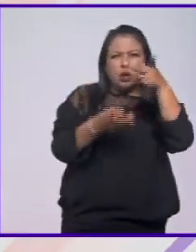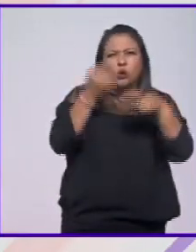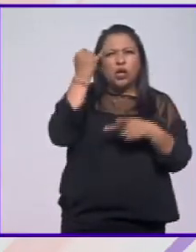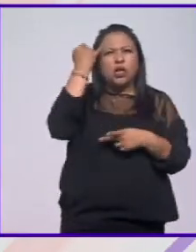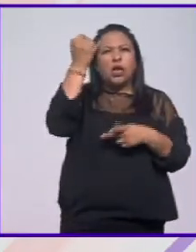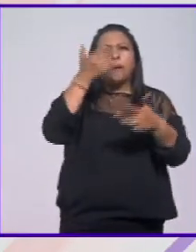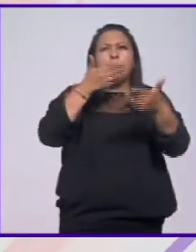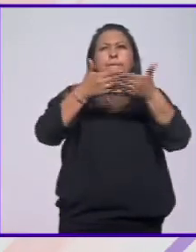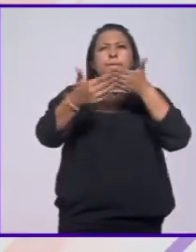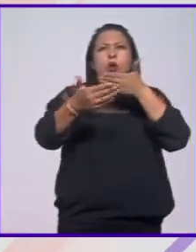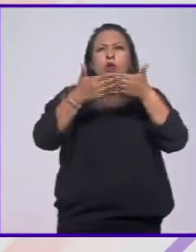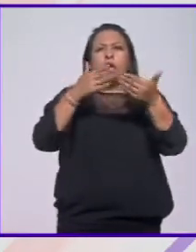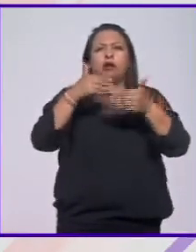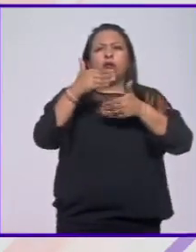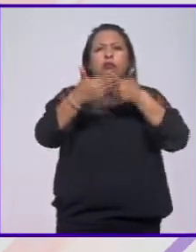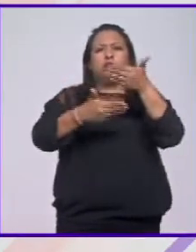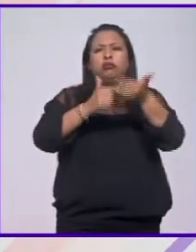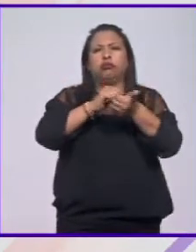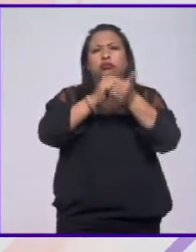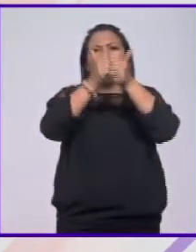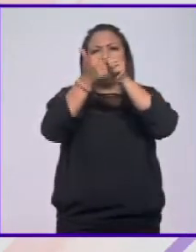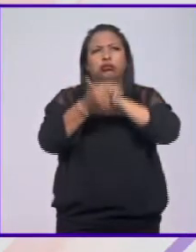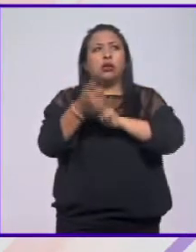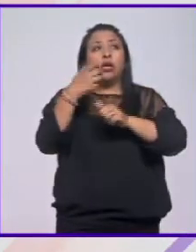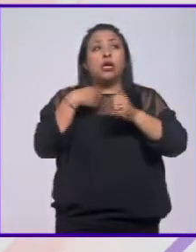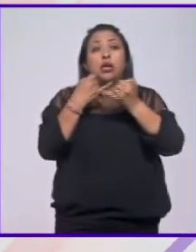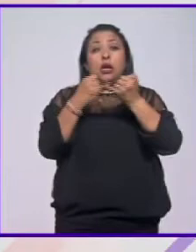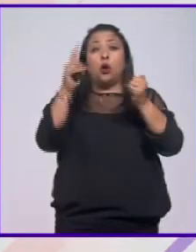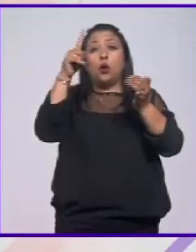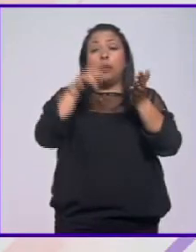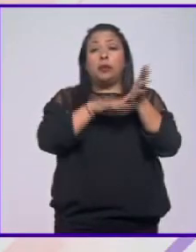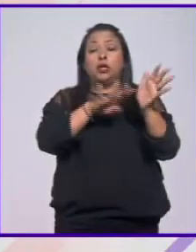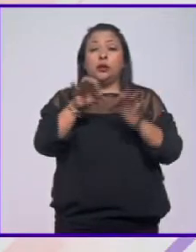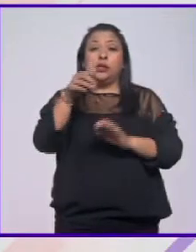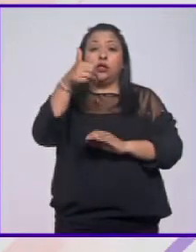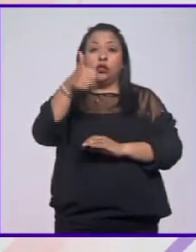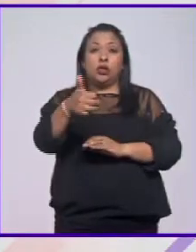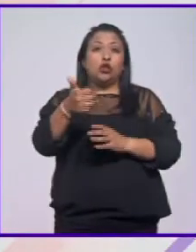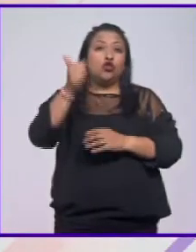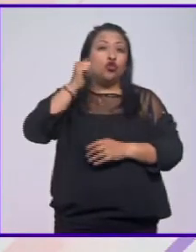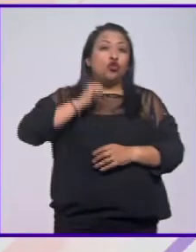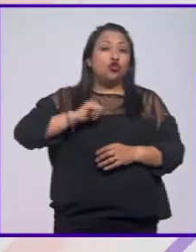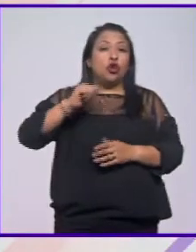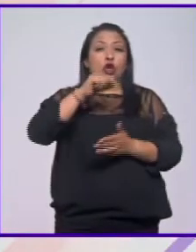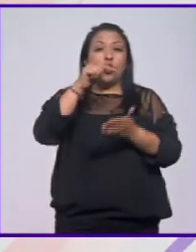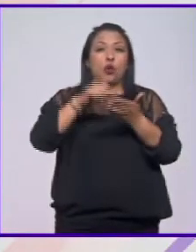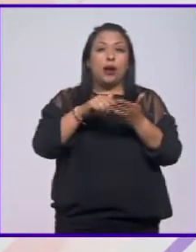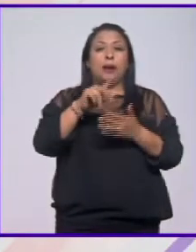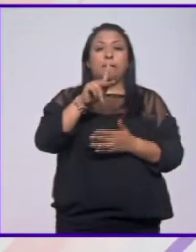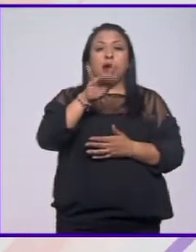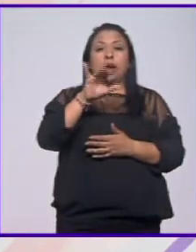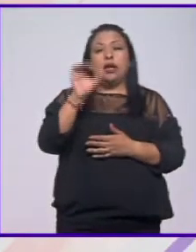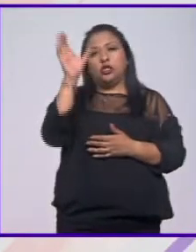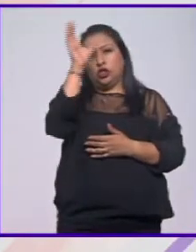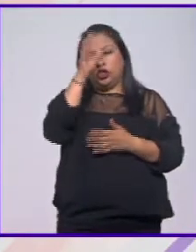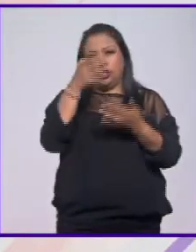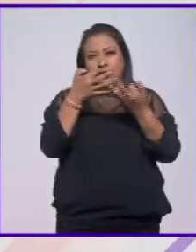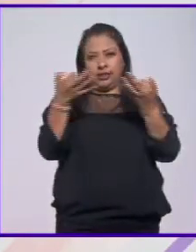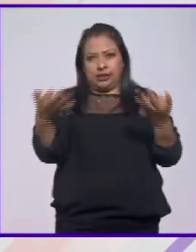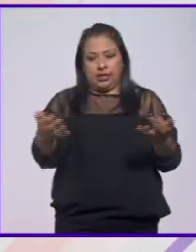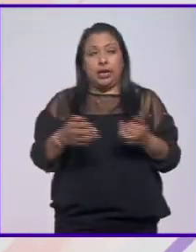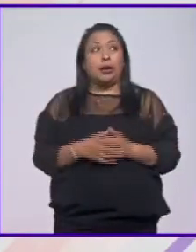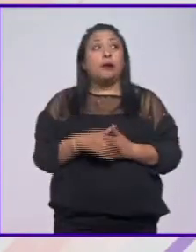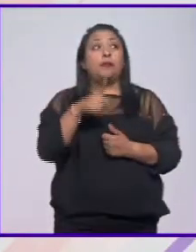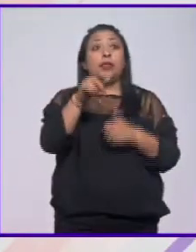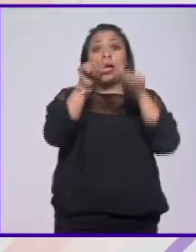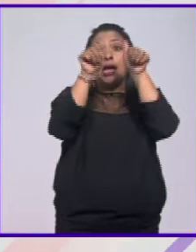de la modernidad y progreso con las que fue inaugurada en 1906 el antiguo Palacio de las Ciencias de la Tierra.